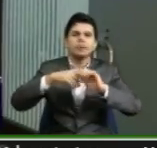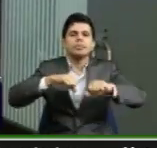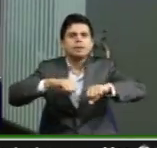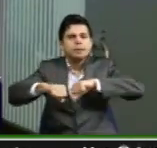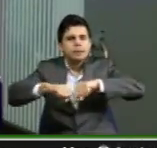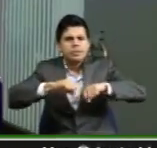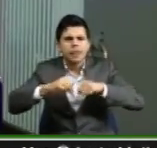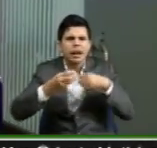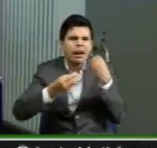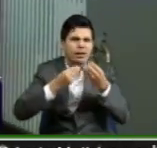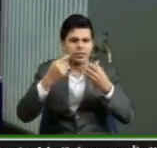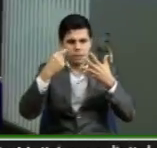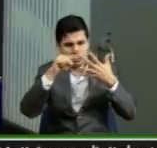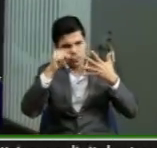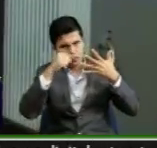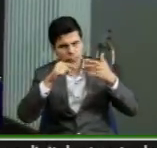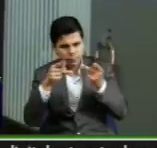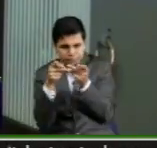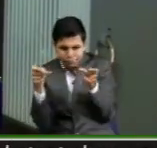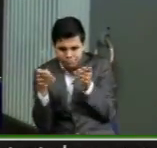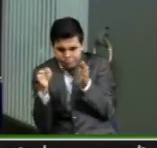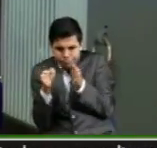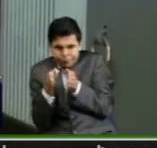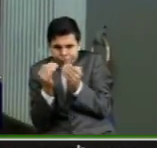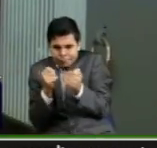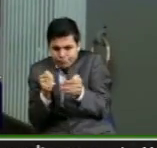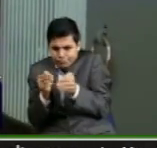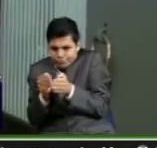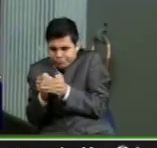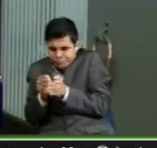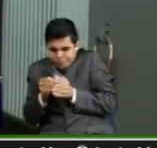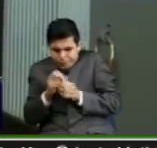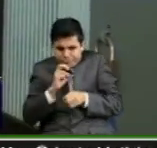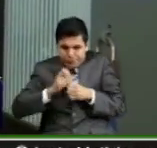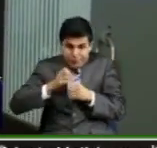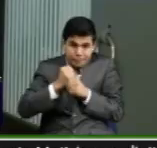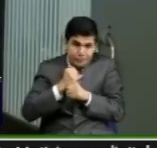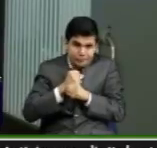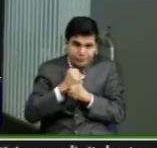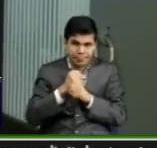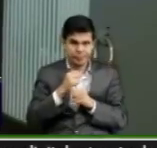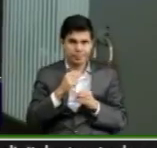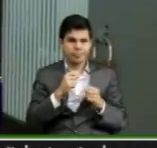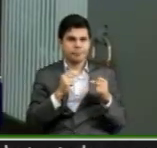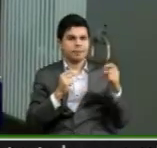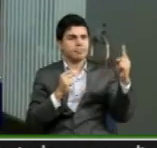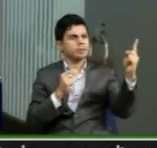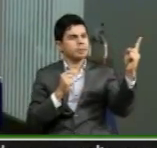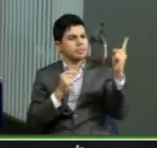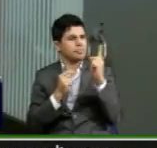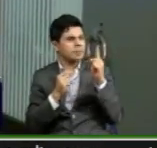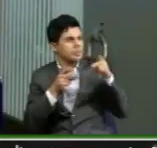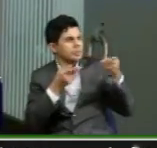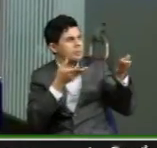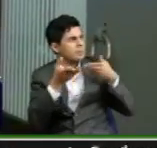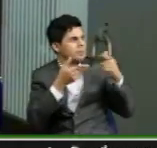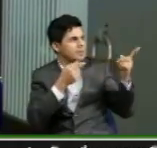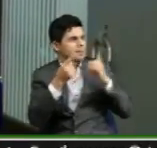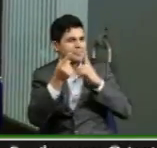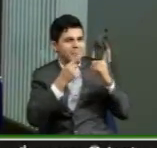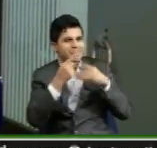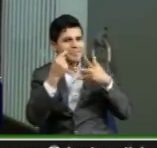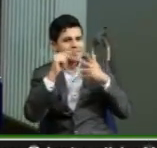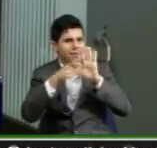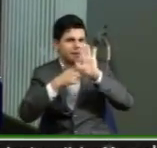unos cubículos reducidos la atención al público es igualmente demorada porque tenemos también un espacio pequeño